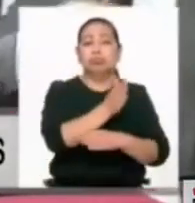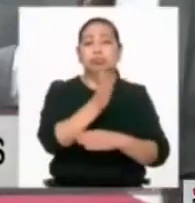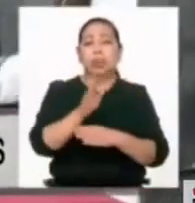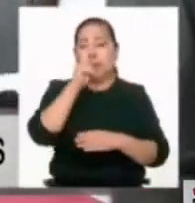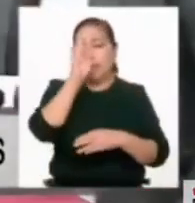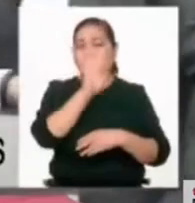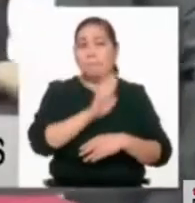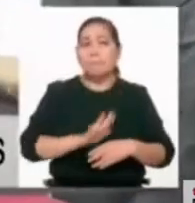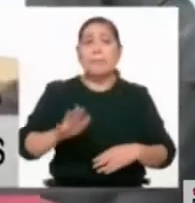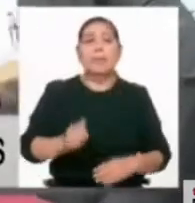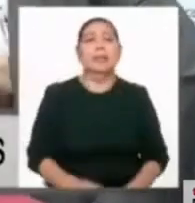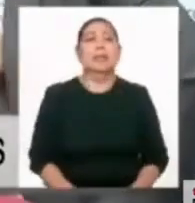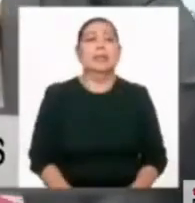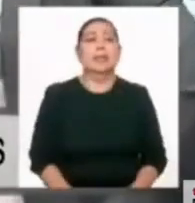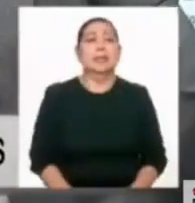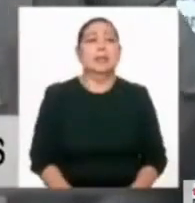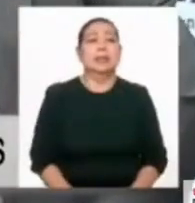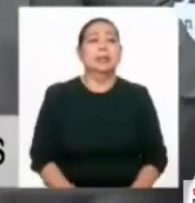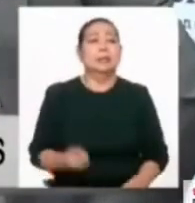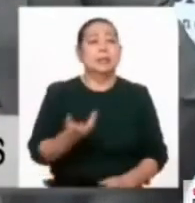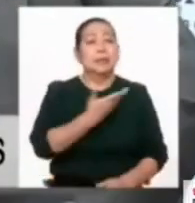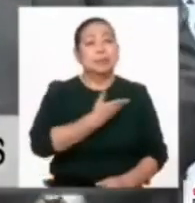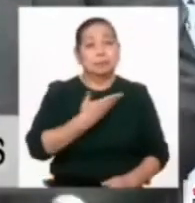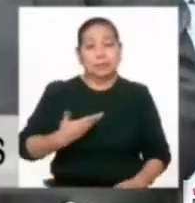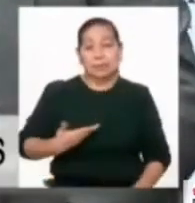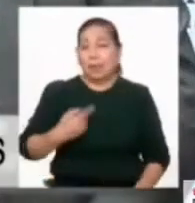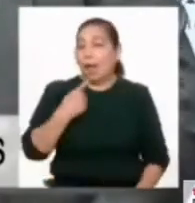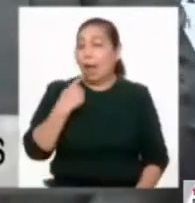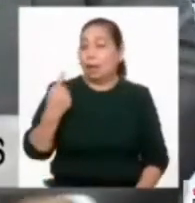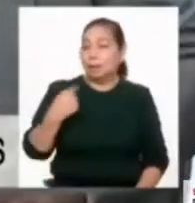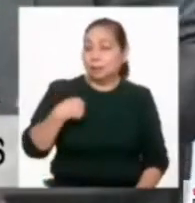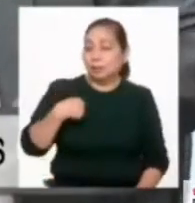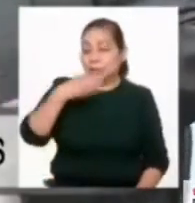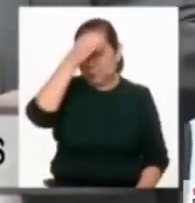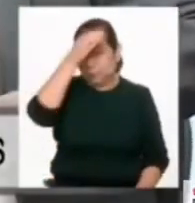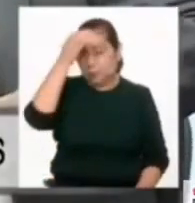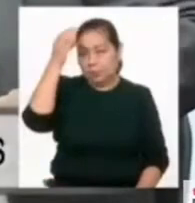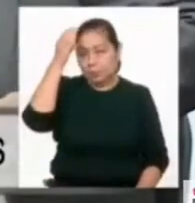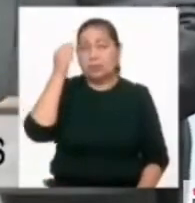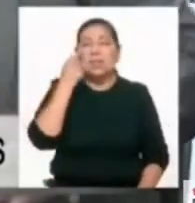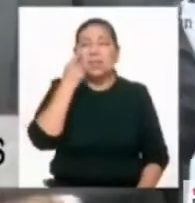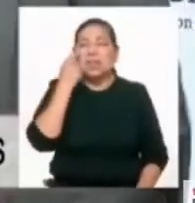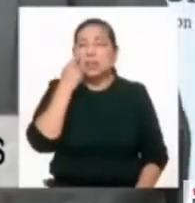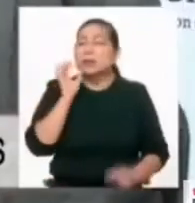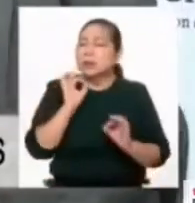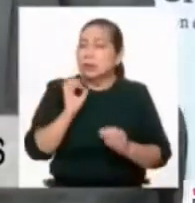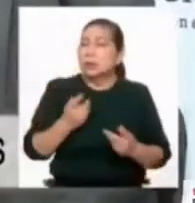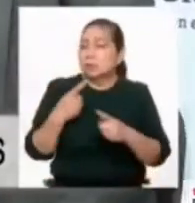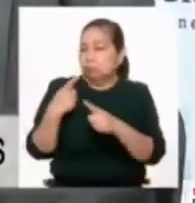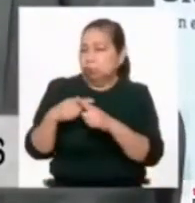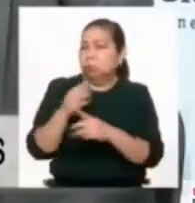todo el Perú por indicaciones del presidente Pedro Castillo para saber, para conocer in